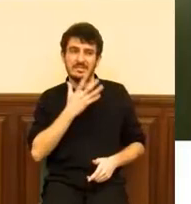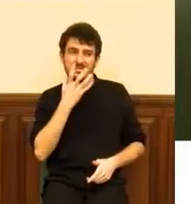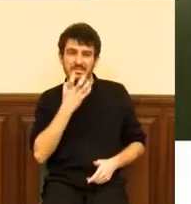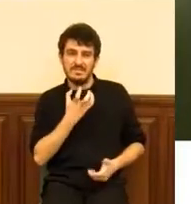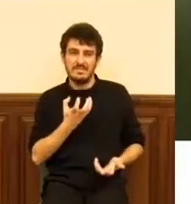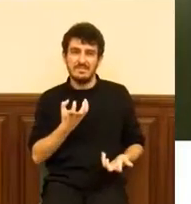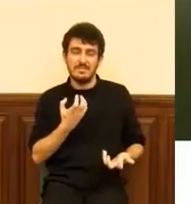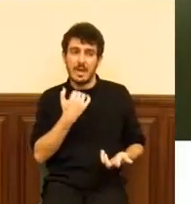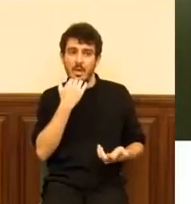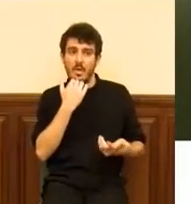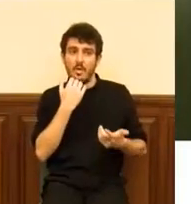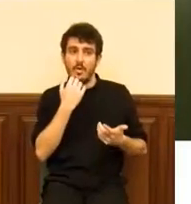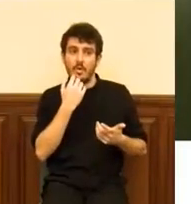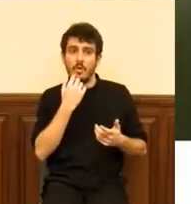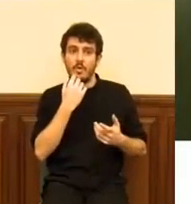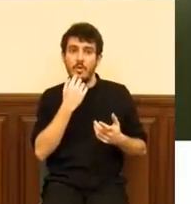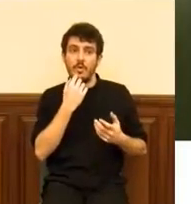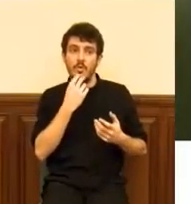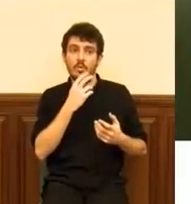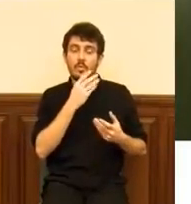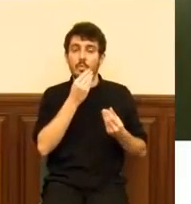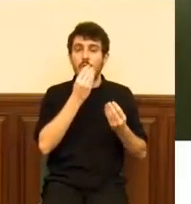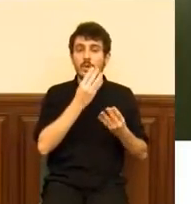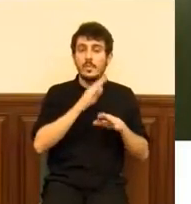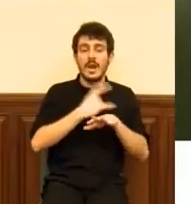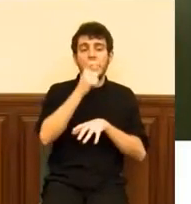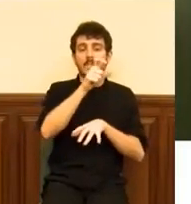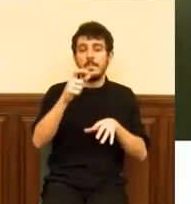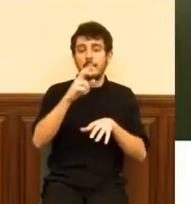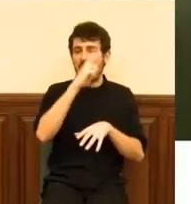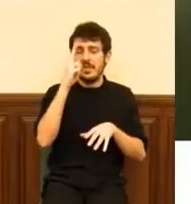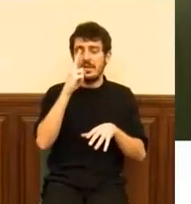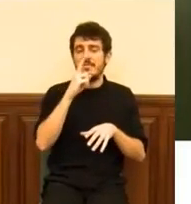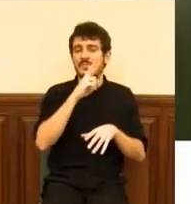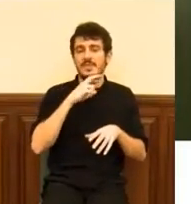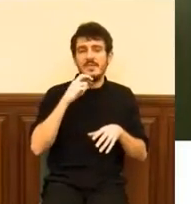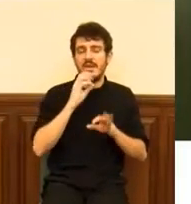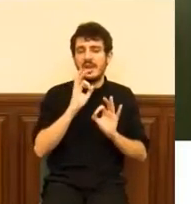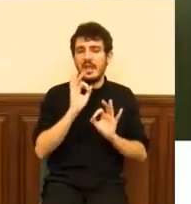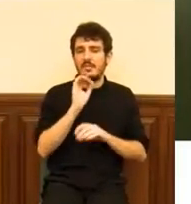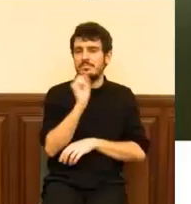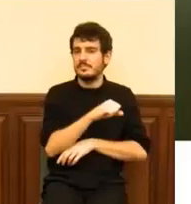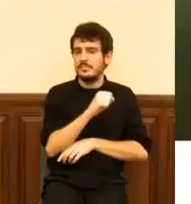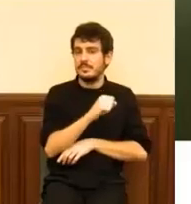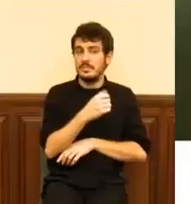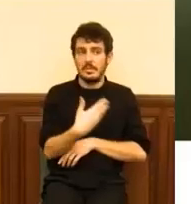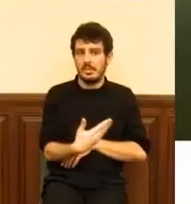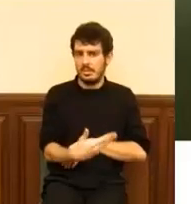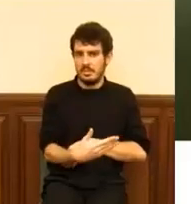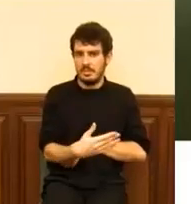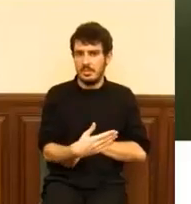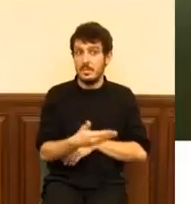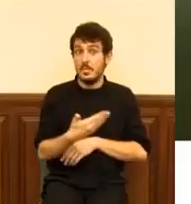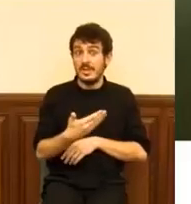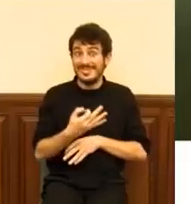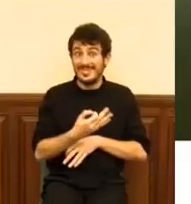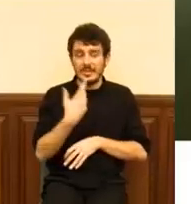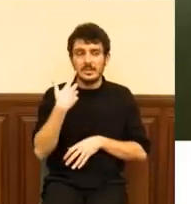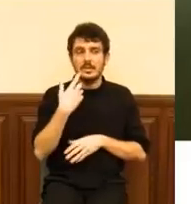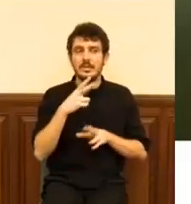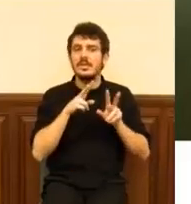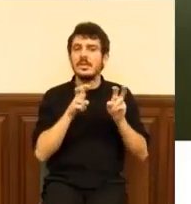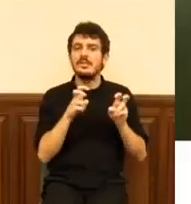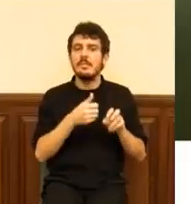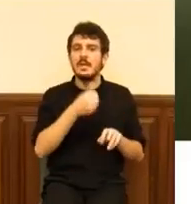se valore algo que es bueno para los madrileños, porque eso no importa. Lo que importa es que es una iniciativa de Más Madrid y